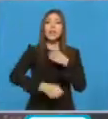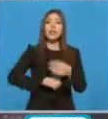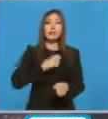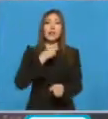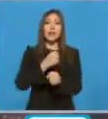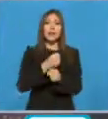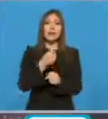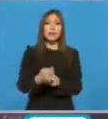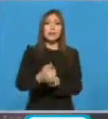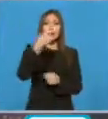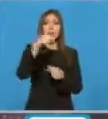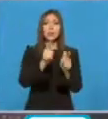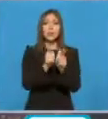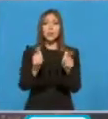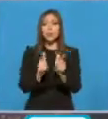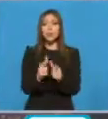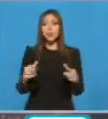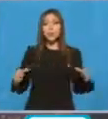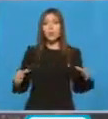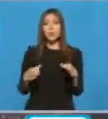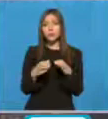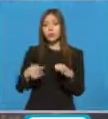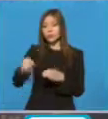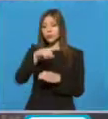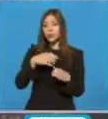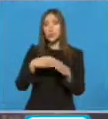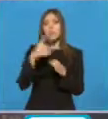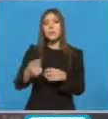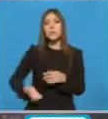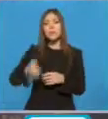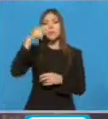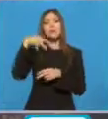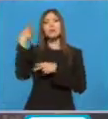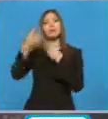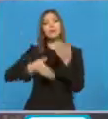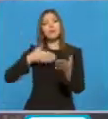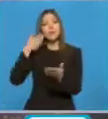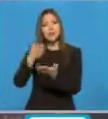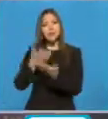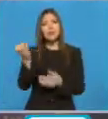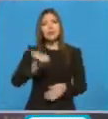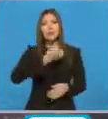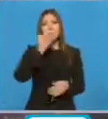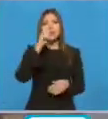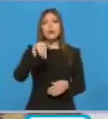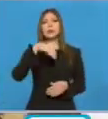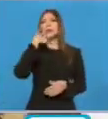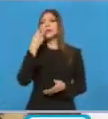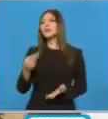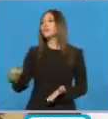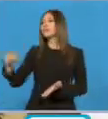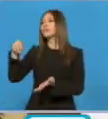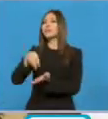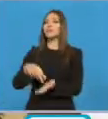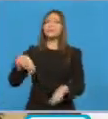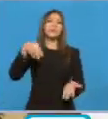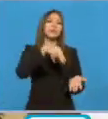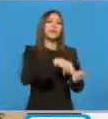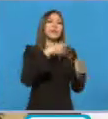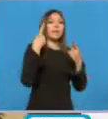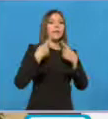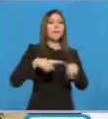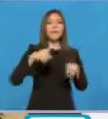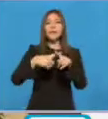de su tribu que empieza a tomar clases, que empieza a ir a una escuela. Un hombre que donde quiera que se paró, en cualquiera de los colegios que él